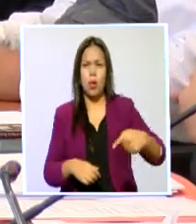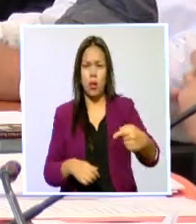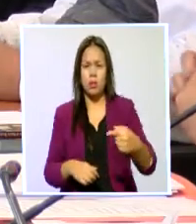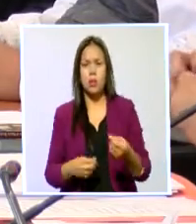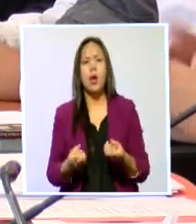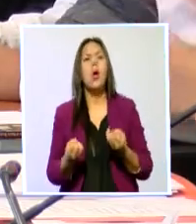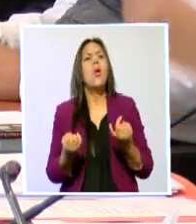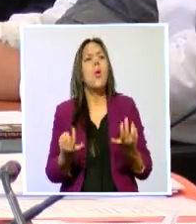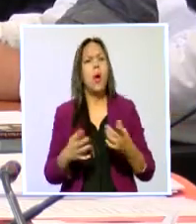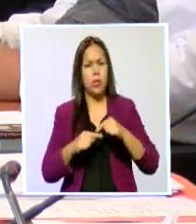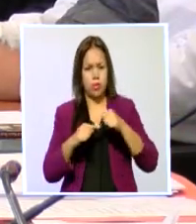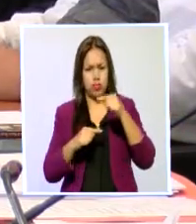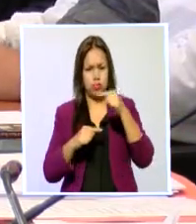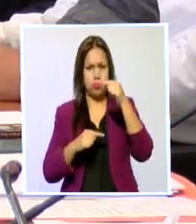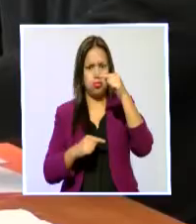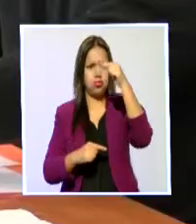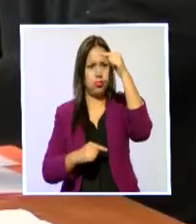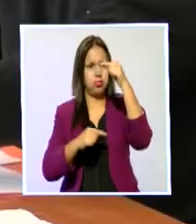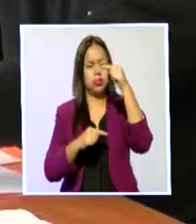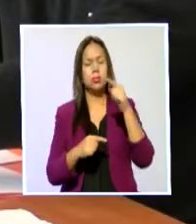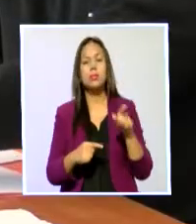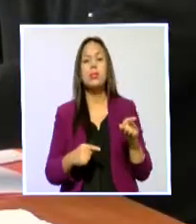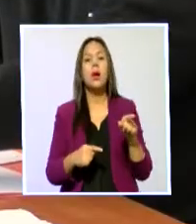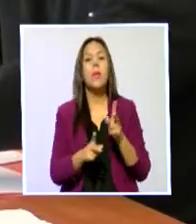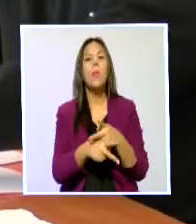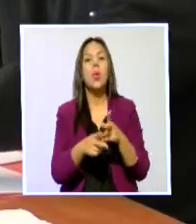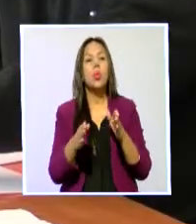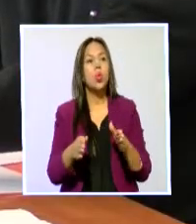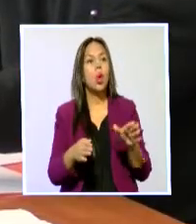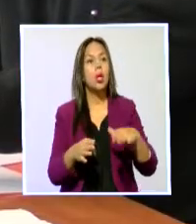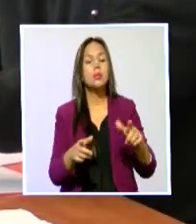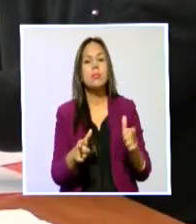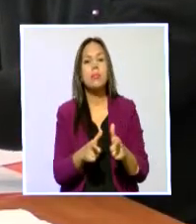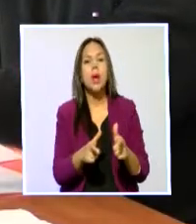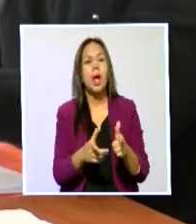de combustible pueden consumir al ser considerados pequeños productores